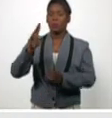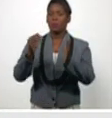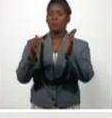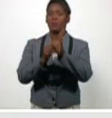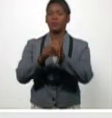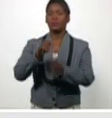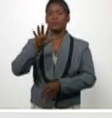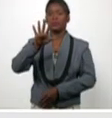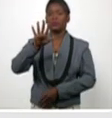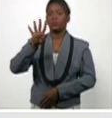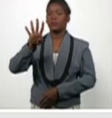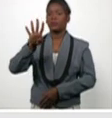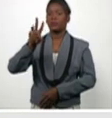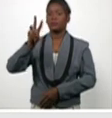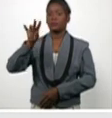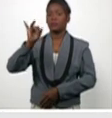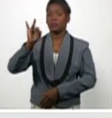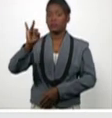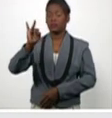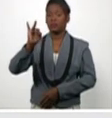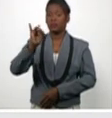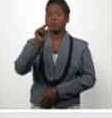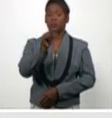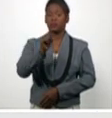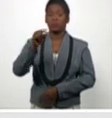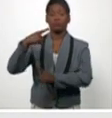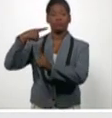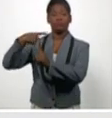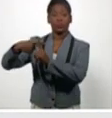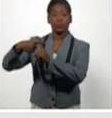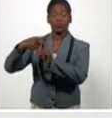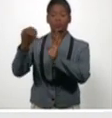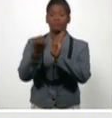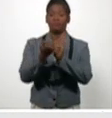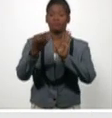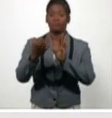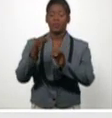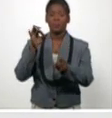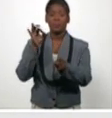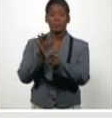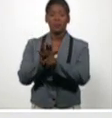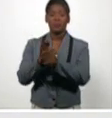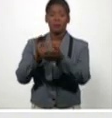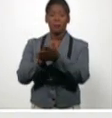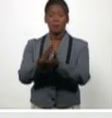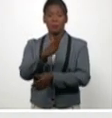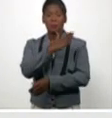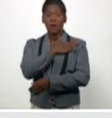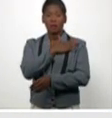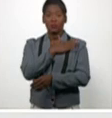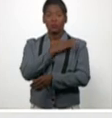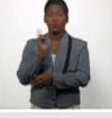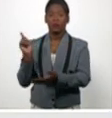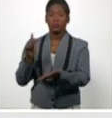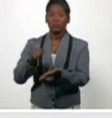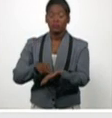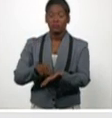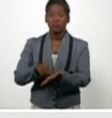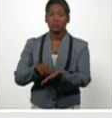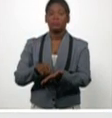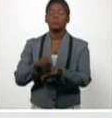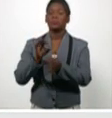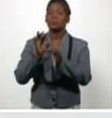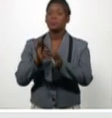42.547 pacientes diagnosticados desde el mes de marzo del año 2020, se